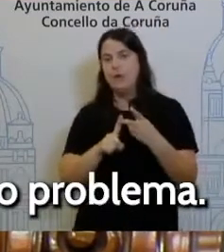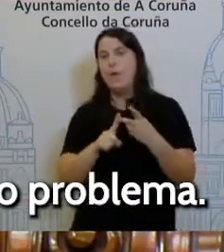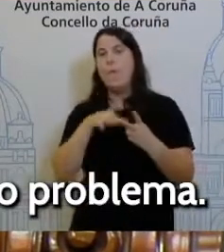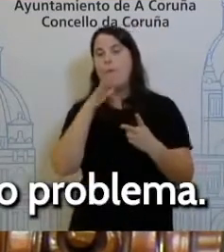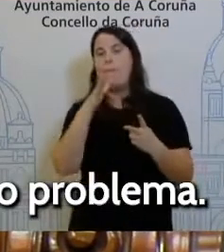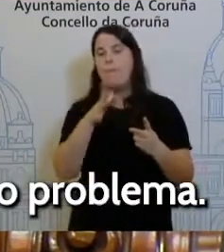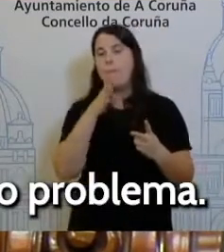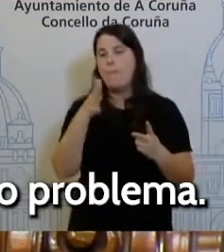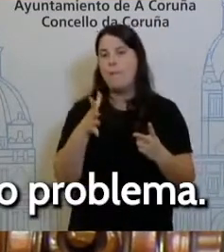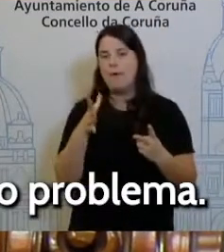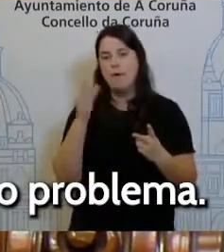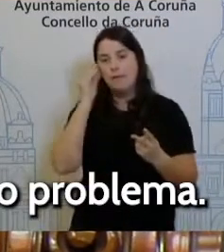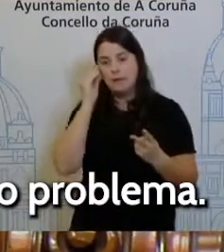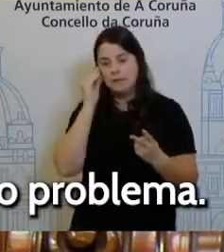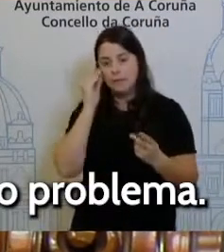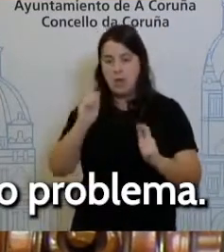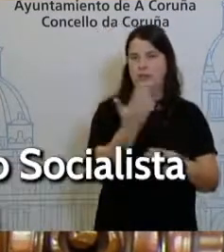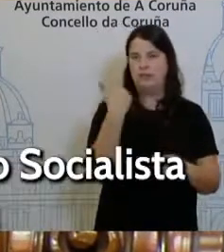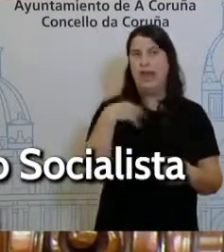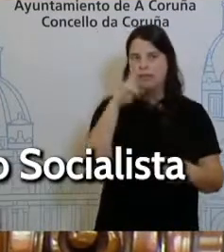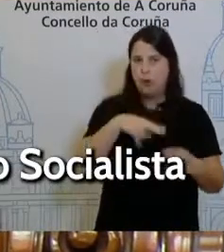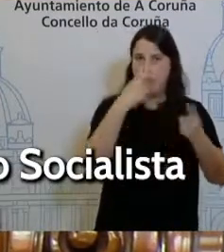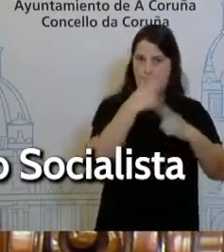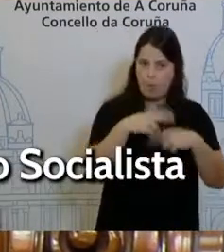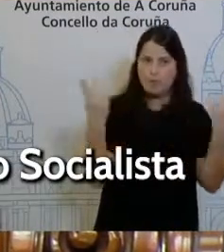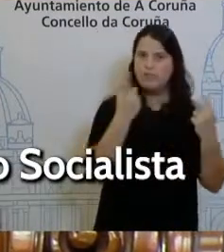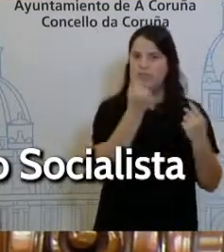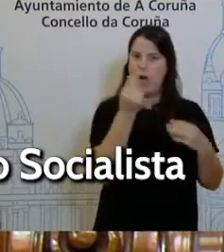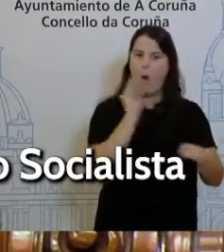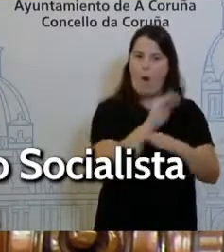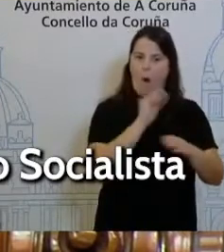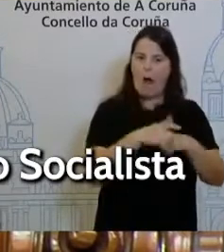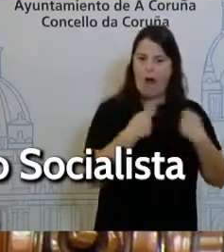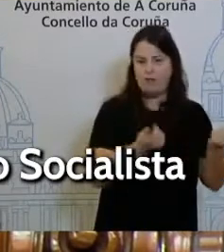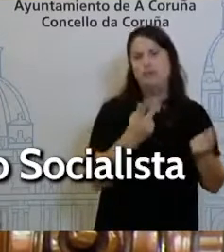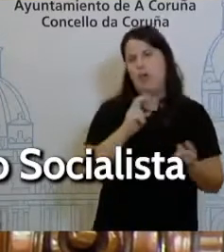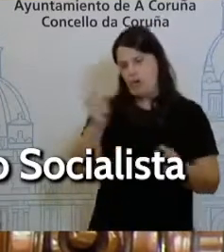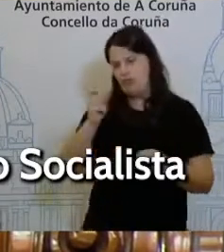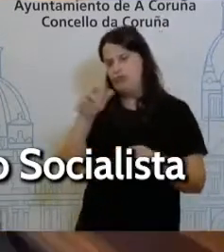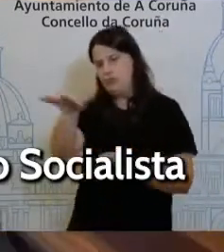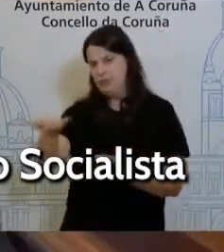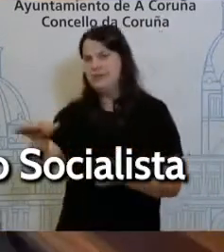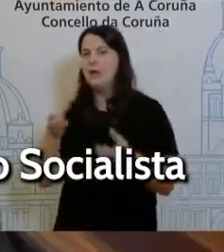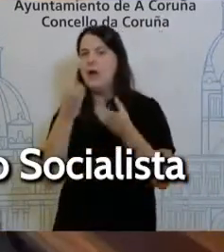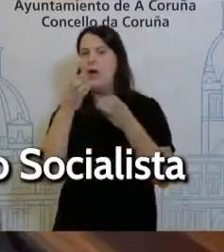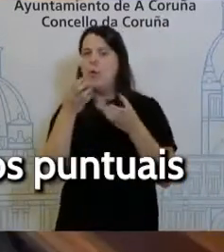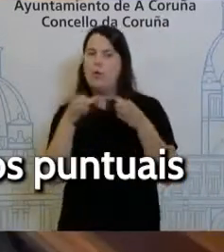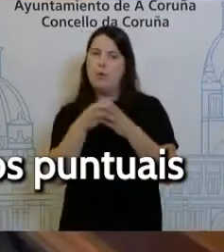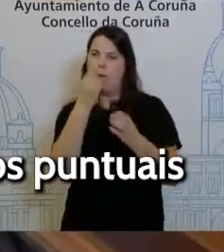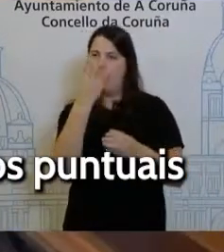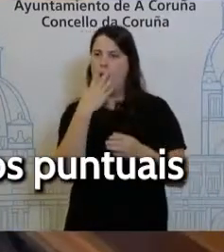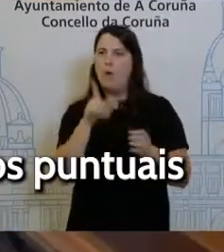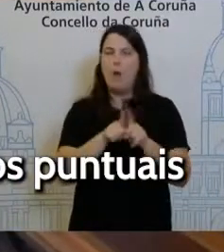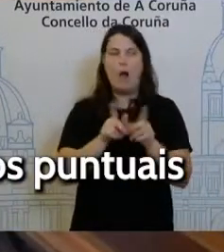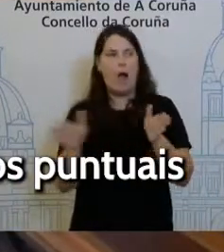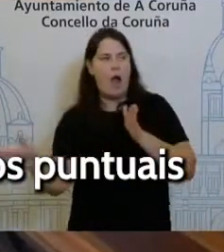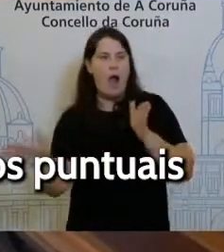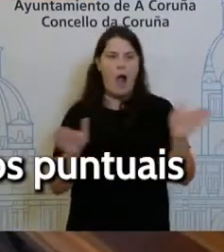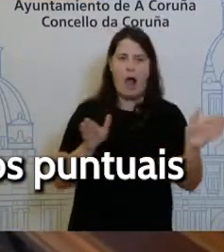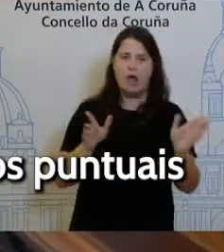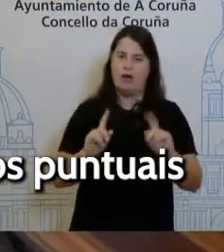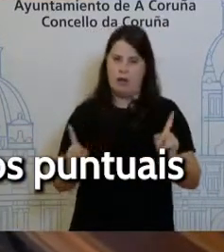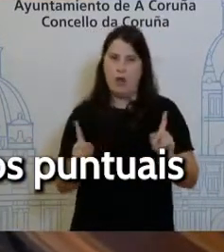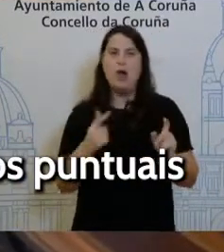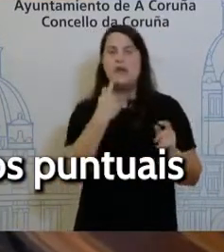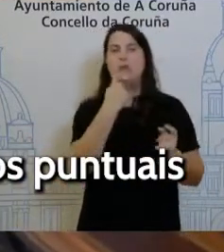non aporta unha solución ao problema. E emplazamos tamén ao Partido Socialista a non dar bandazos, porque un día fala de